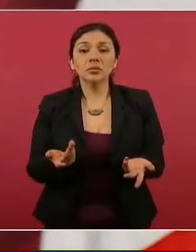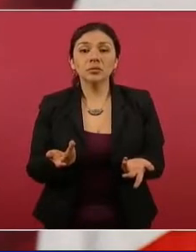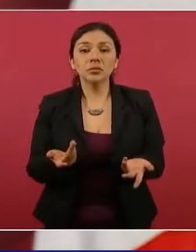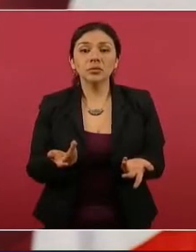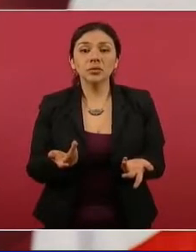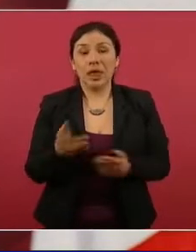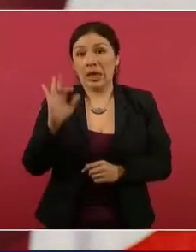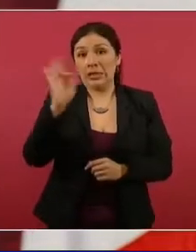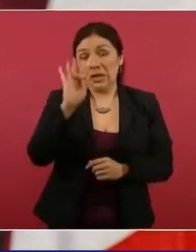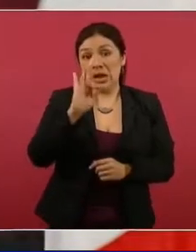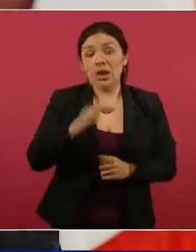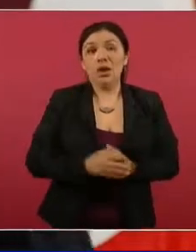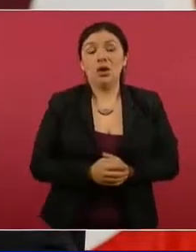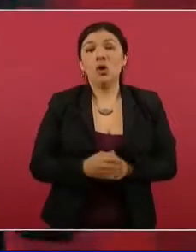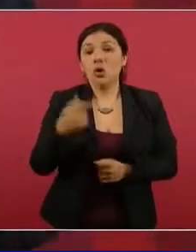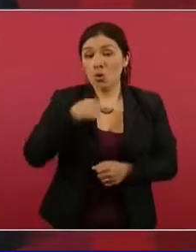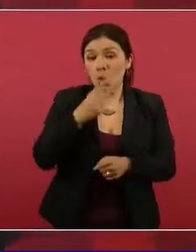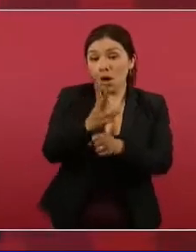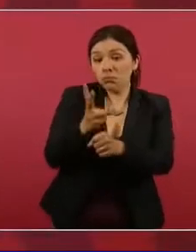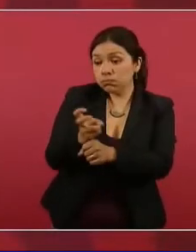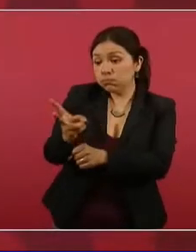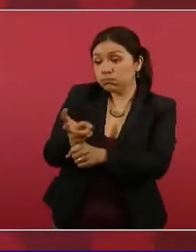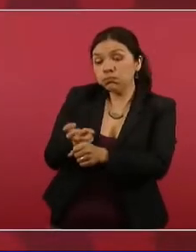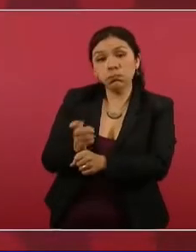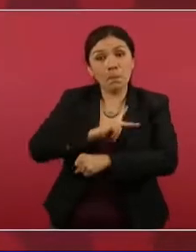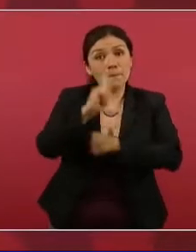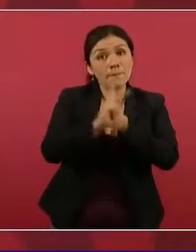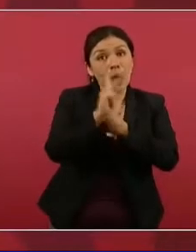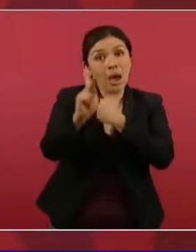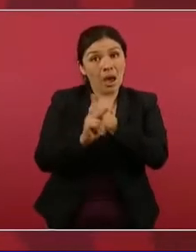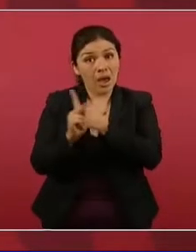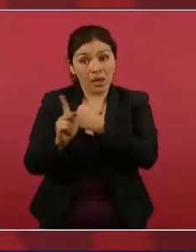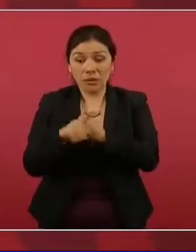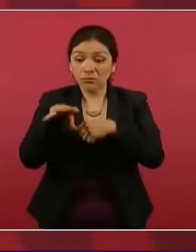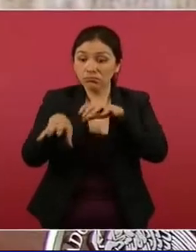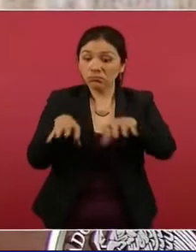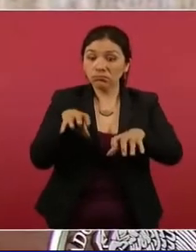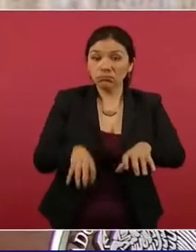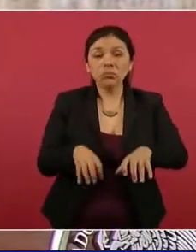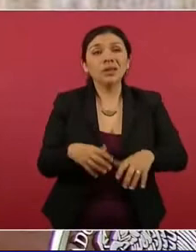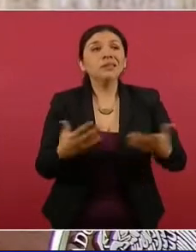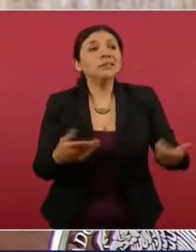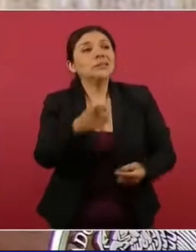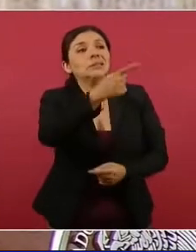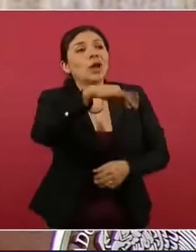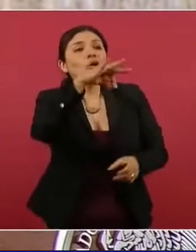si invitamos a estos países, nos quedamos sin un voto.